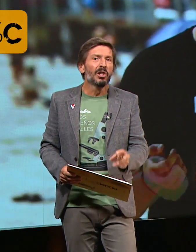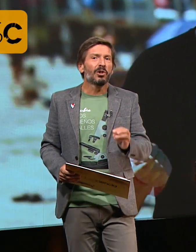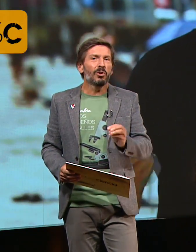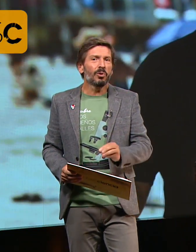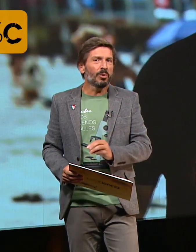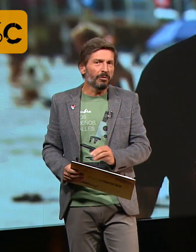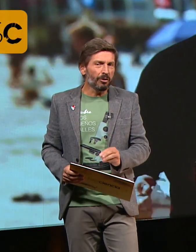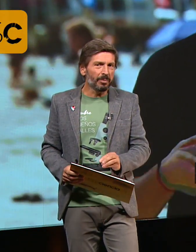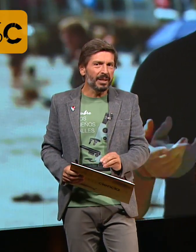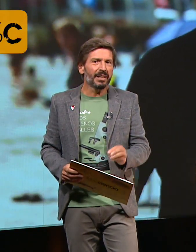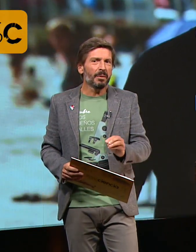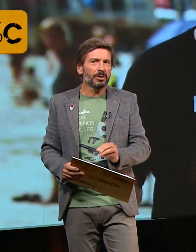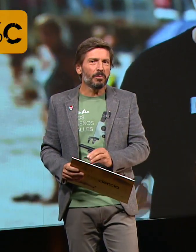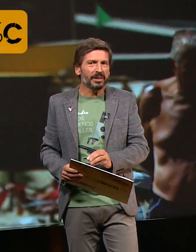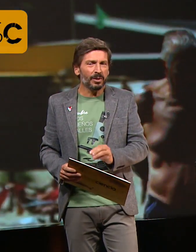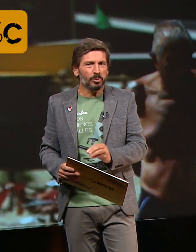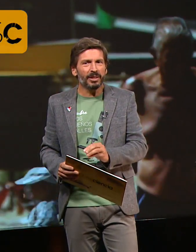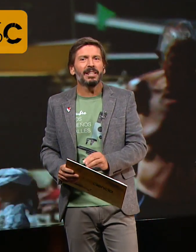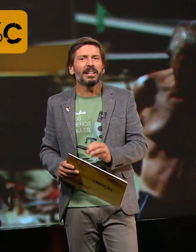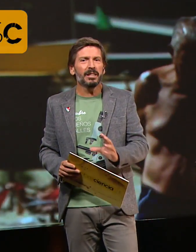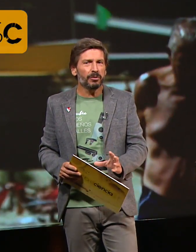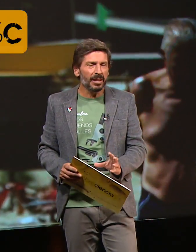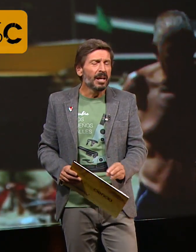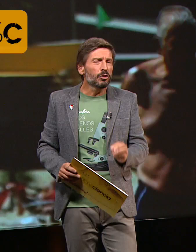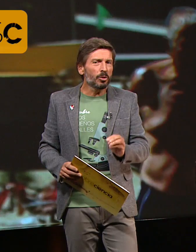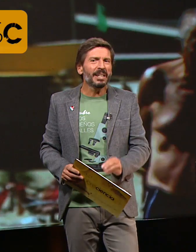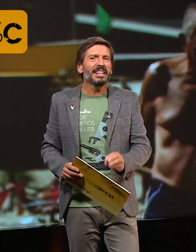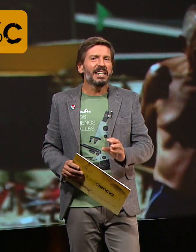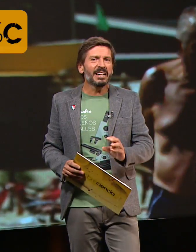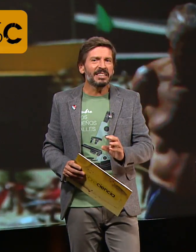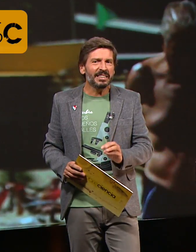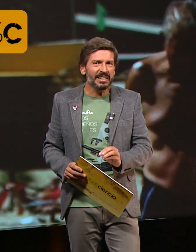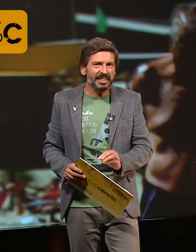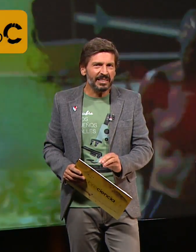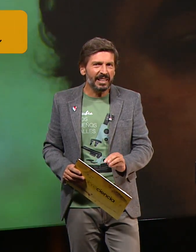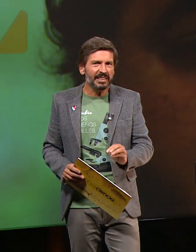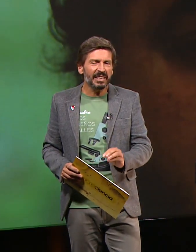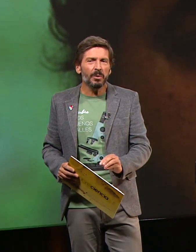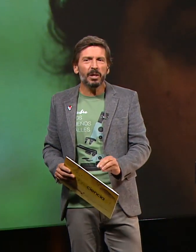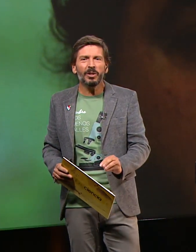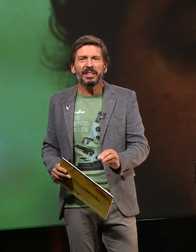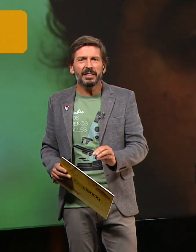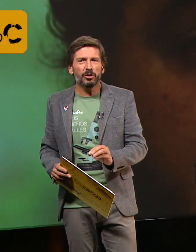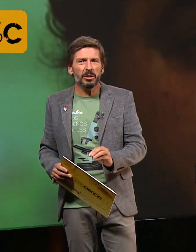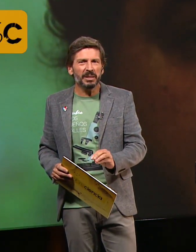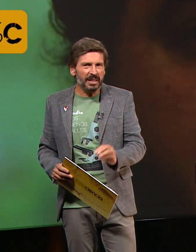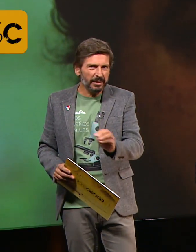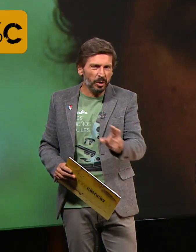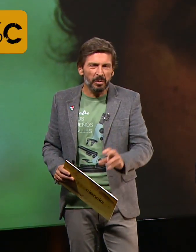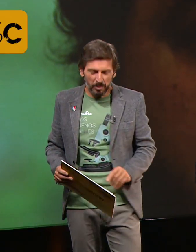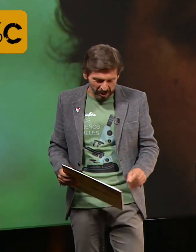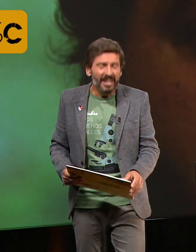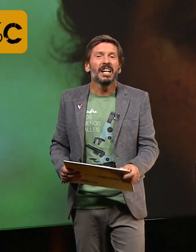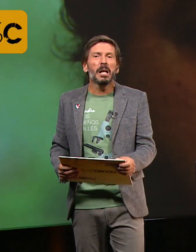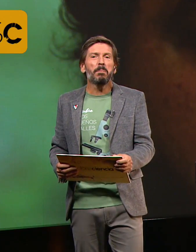lado, con un informe que vamos a compartir junto a Daniela Hirschfeld sobre la ciencia que tiene que ver con la detección de metales, eso